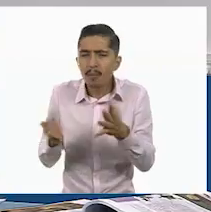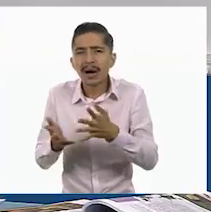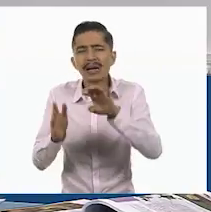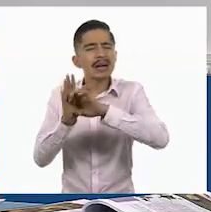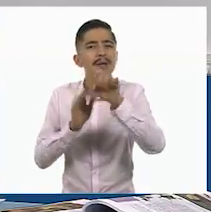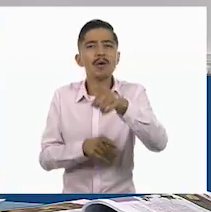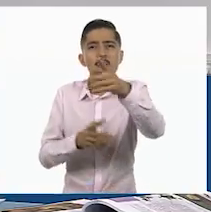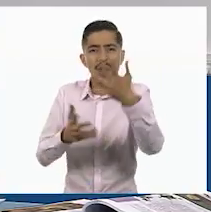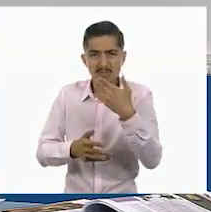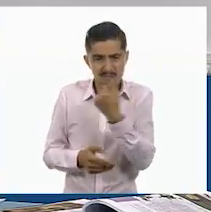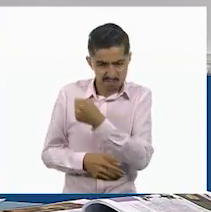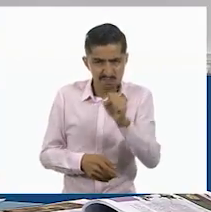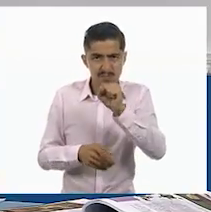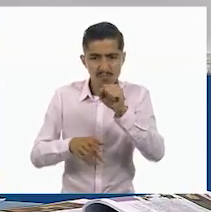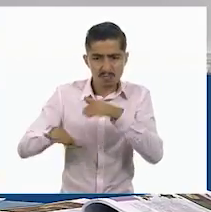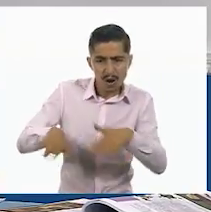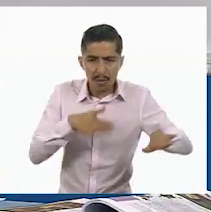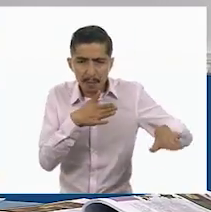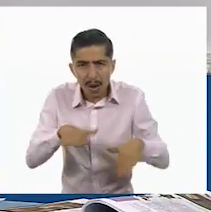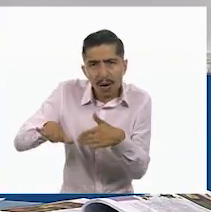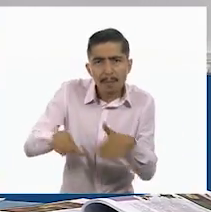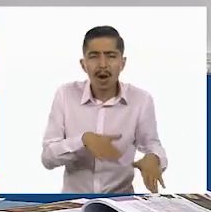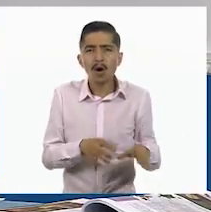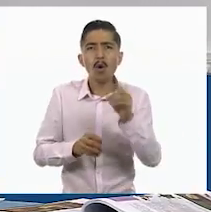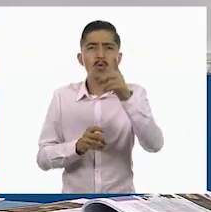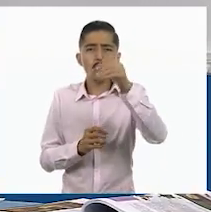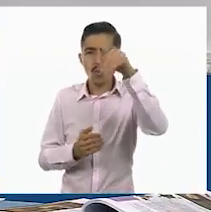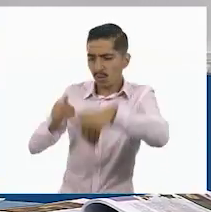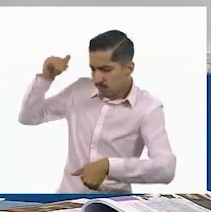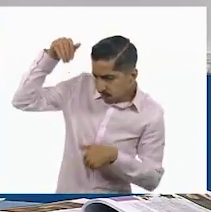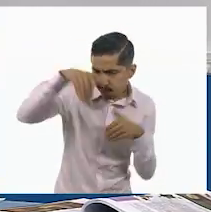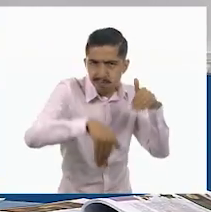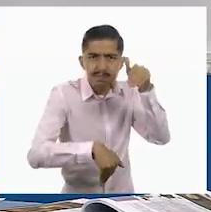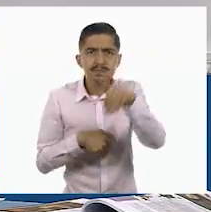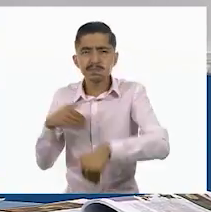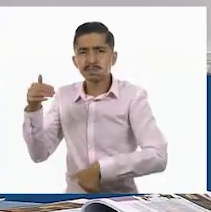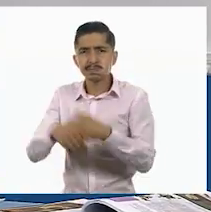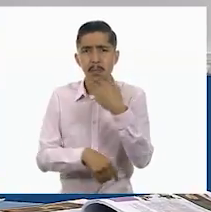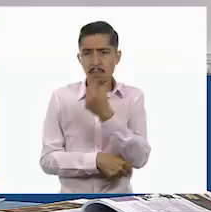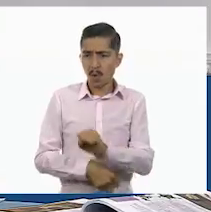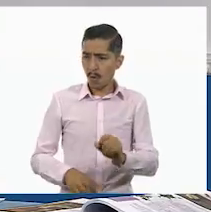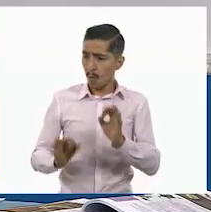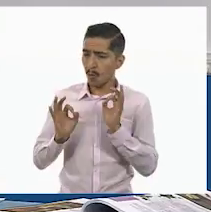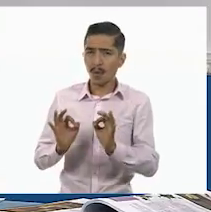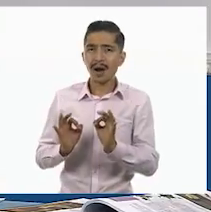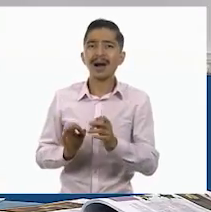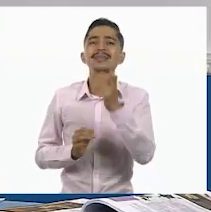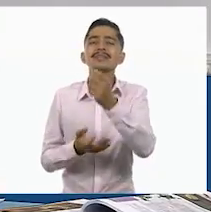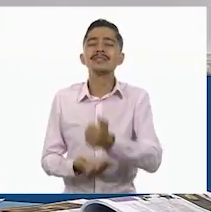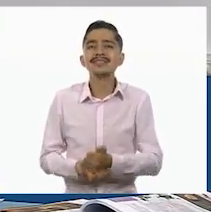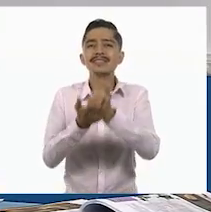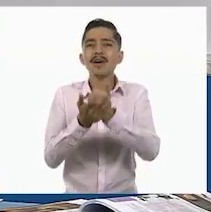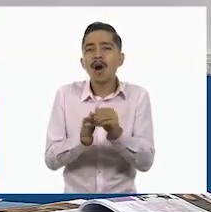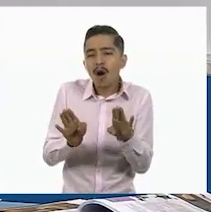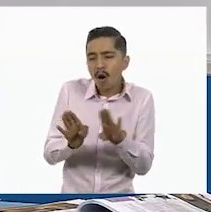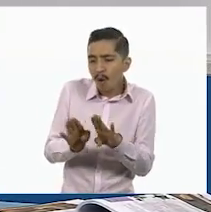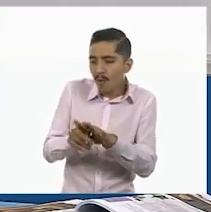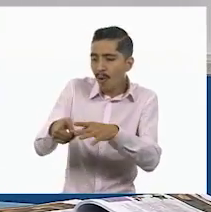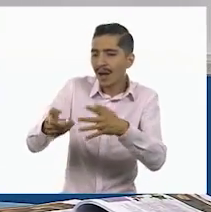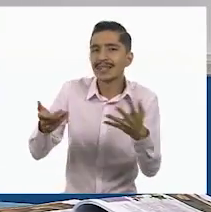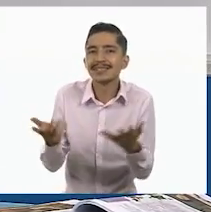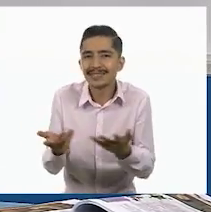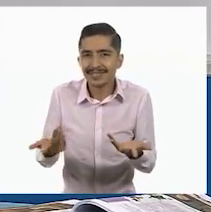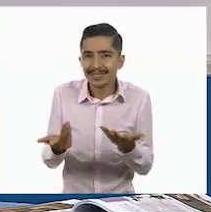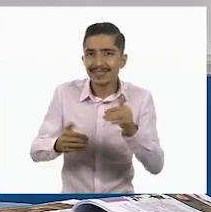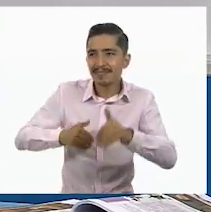patinas hábilmente, nadas fantásticamente, esos son los adverbios y nos van a ayudar en la descripción.